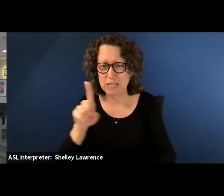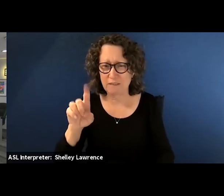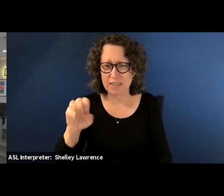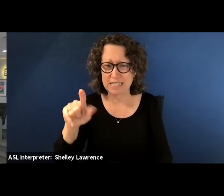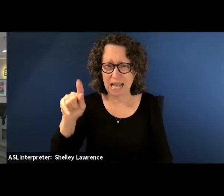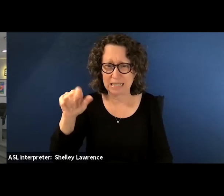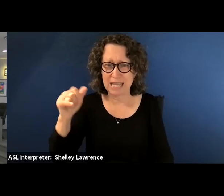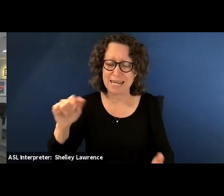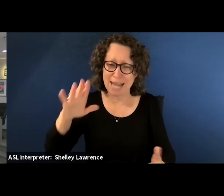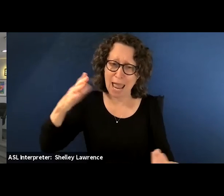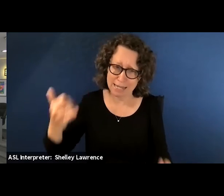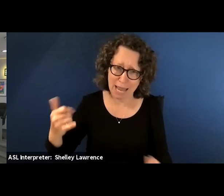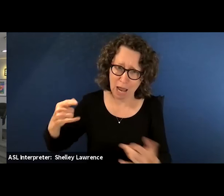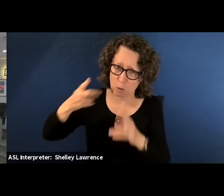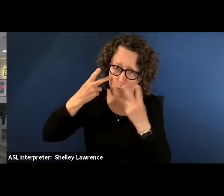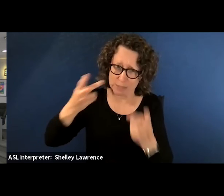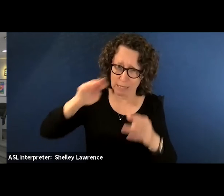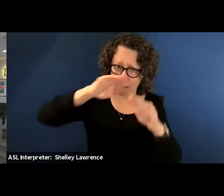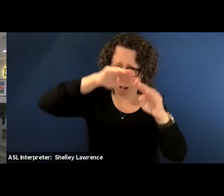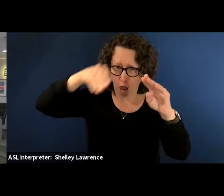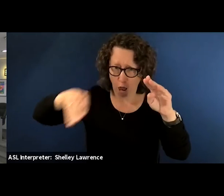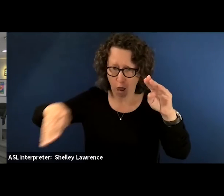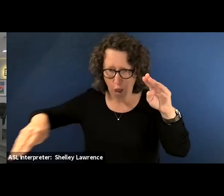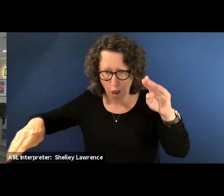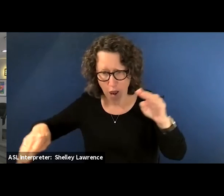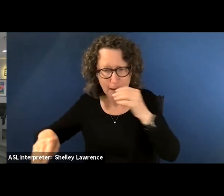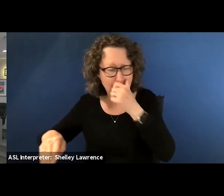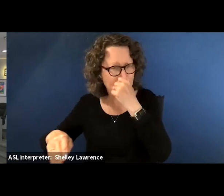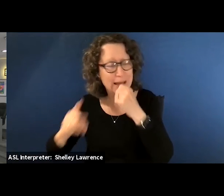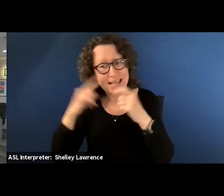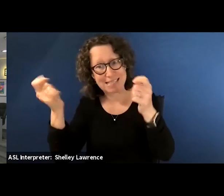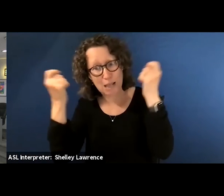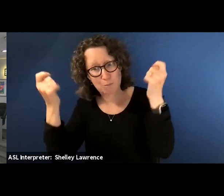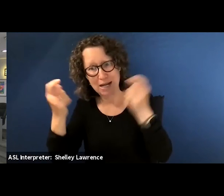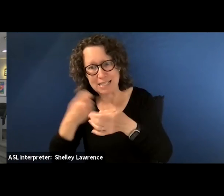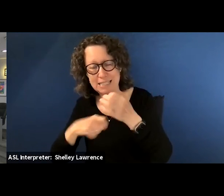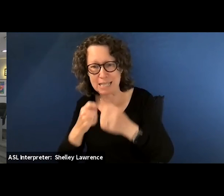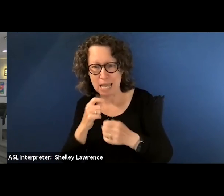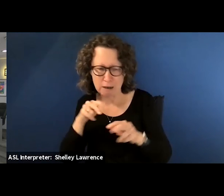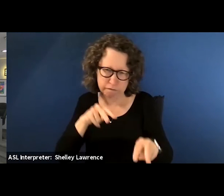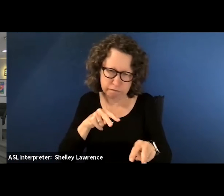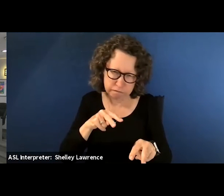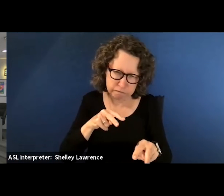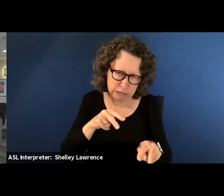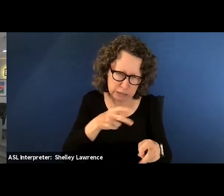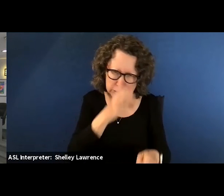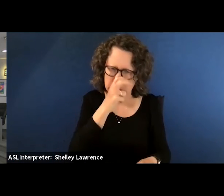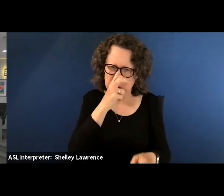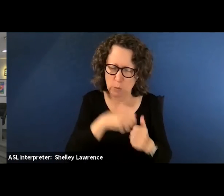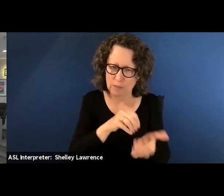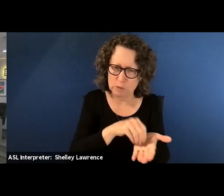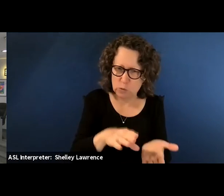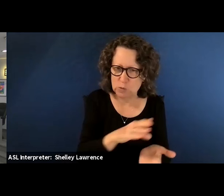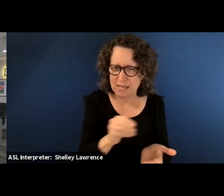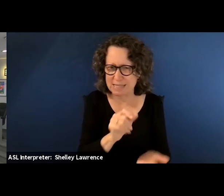lo peor de la ola de Delta. Hay que celebrar este éxito en lugar de